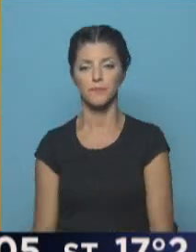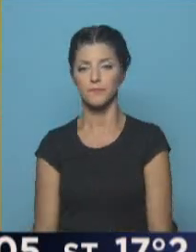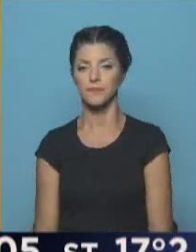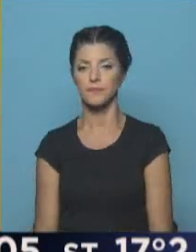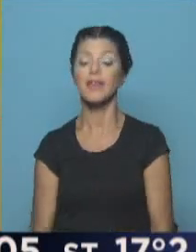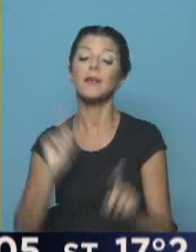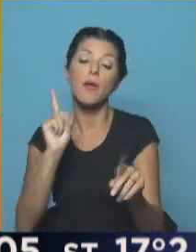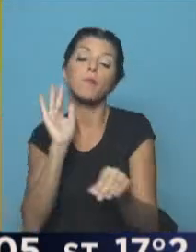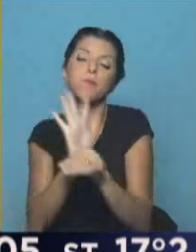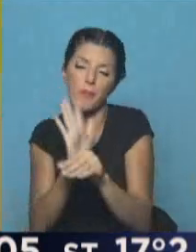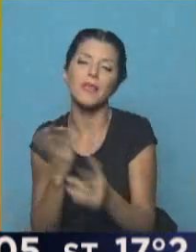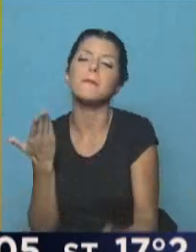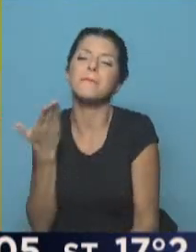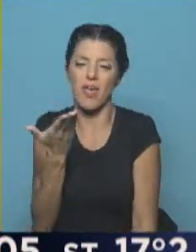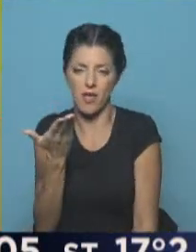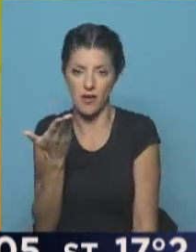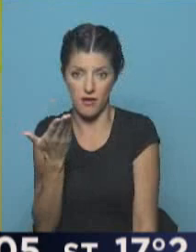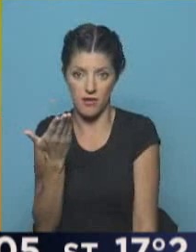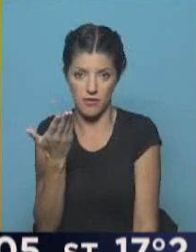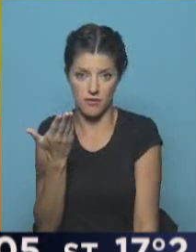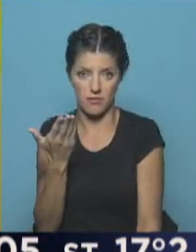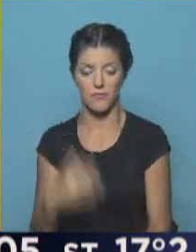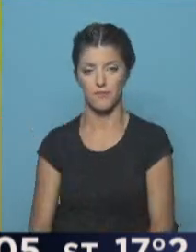solicitarle que apoye la idea de